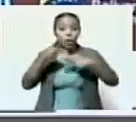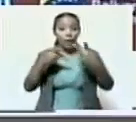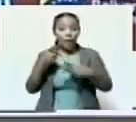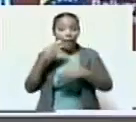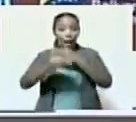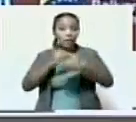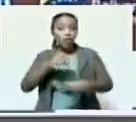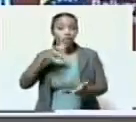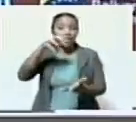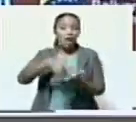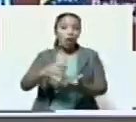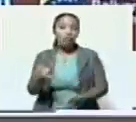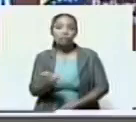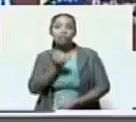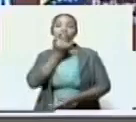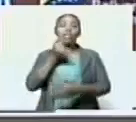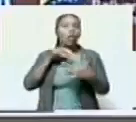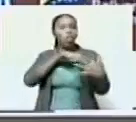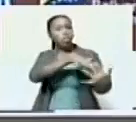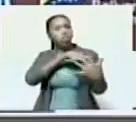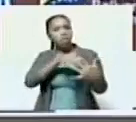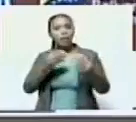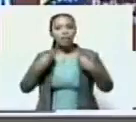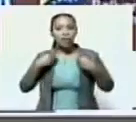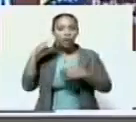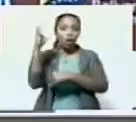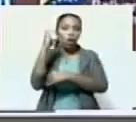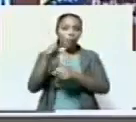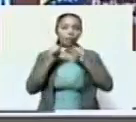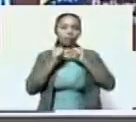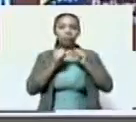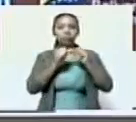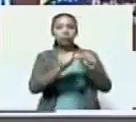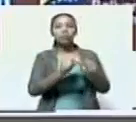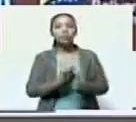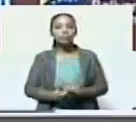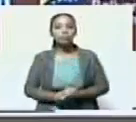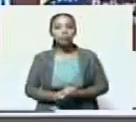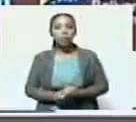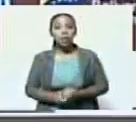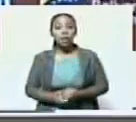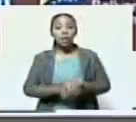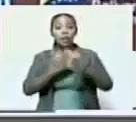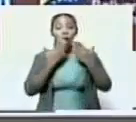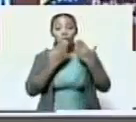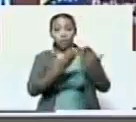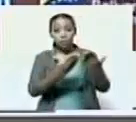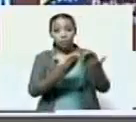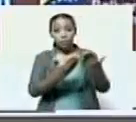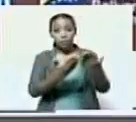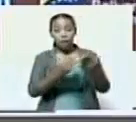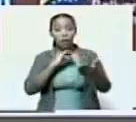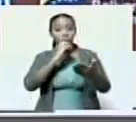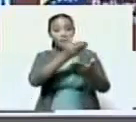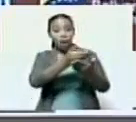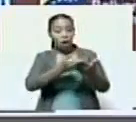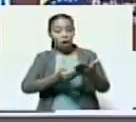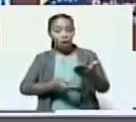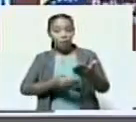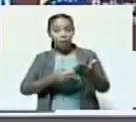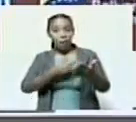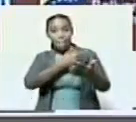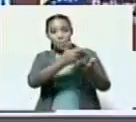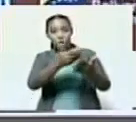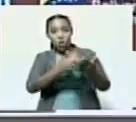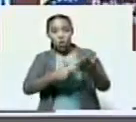estado fallido, en este estado de guerra que vive Colombia. Y sigue el informe relatando que en